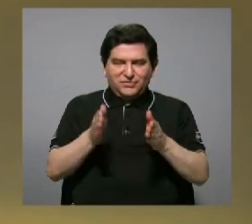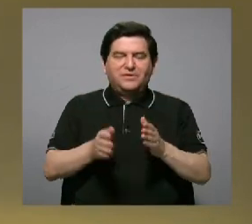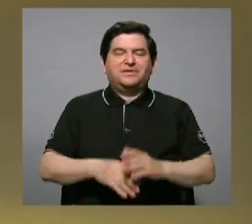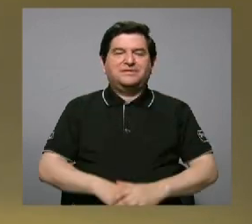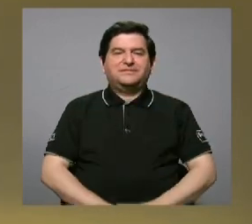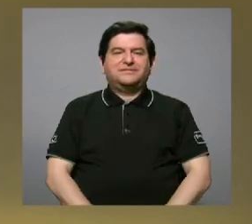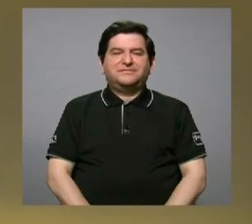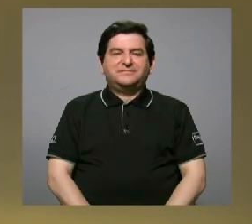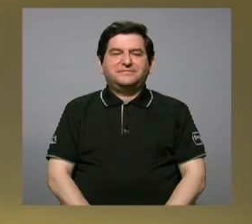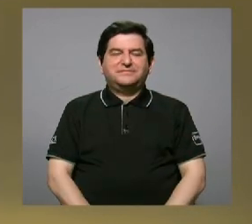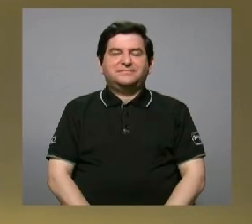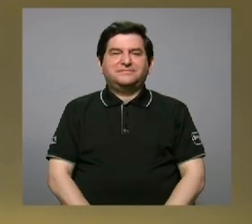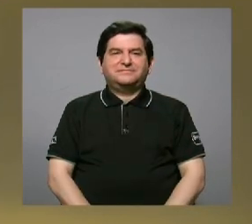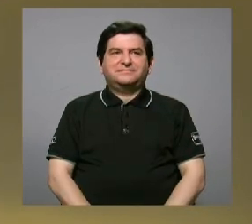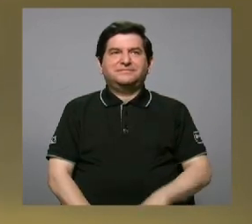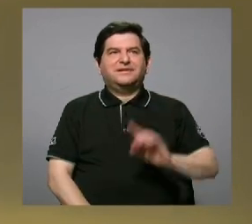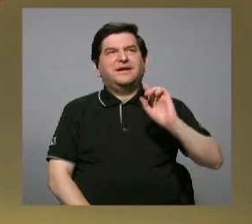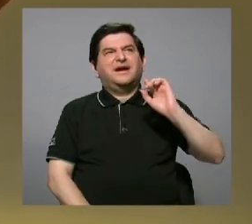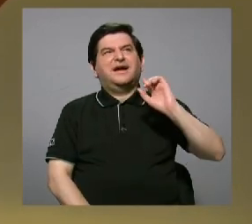al ex